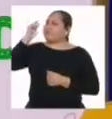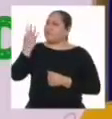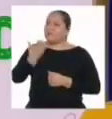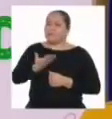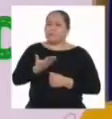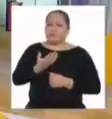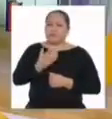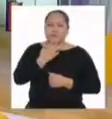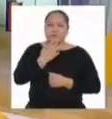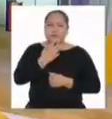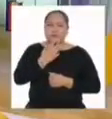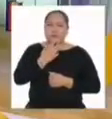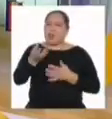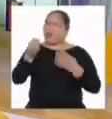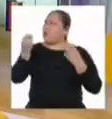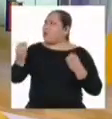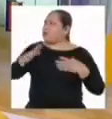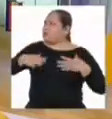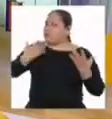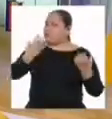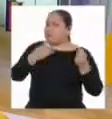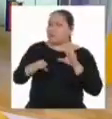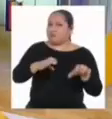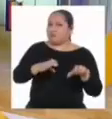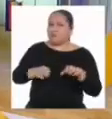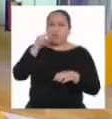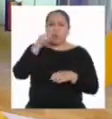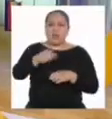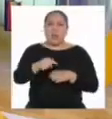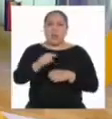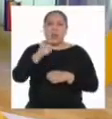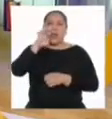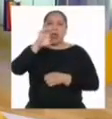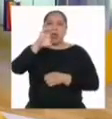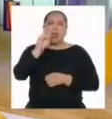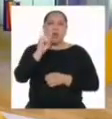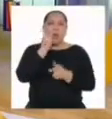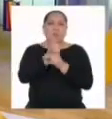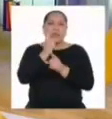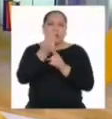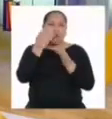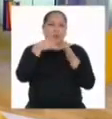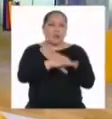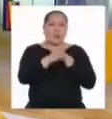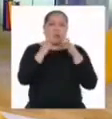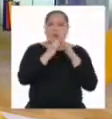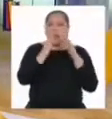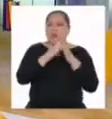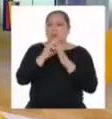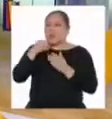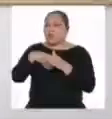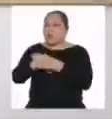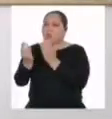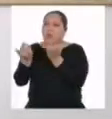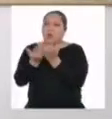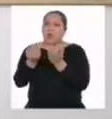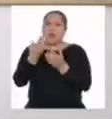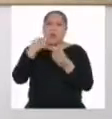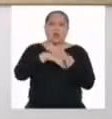Profesora, entonces, ¿cómo podemos hacer para ser ecoeficientes en nuestro hogar, escuela y